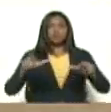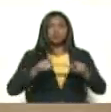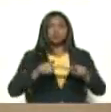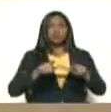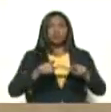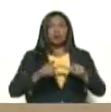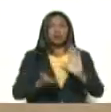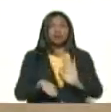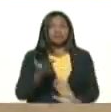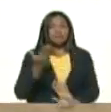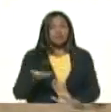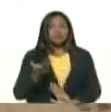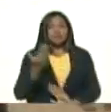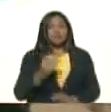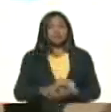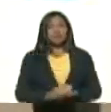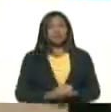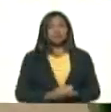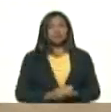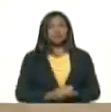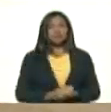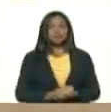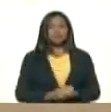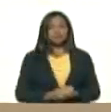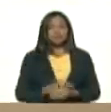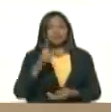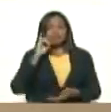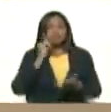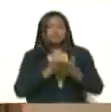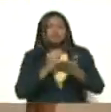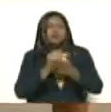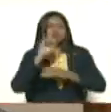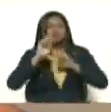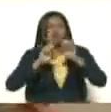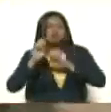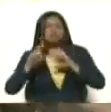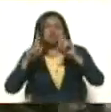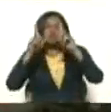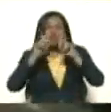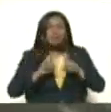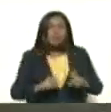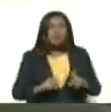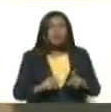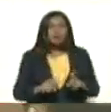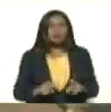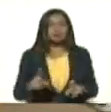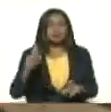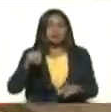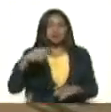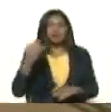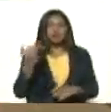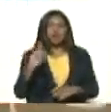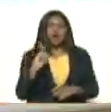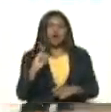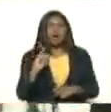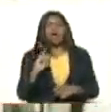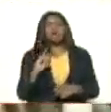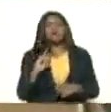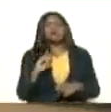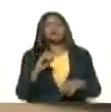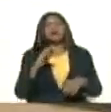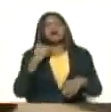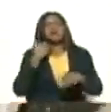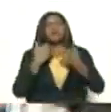vital importancia, que es el módulo de despistaje. Se encuentra con nosotros la coronela Amelia